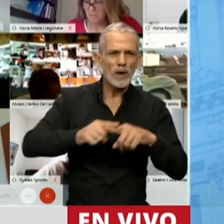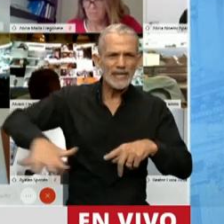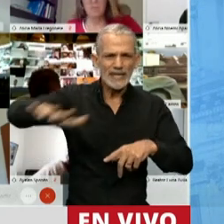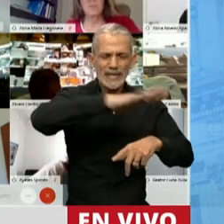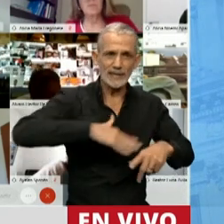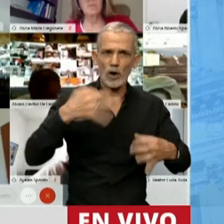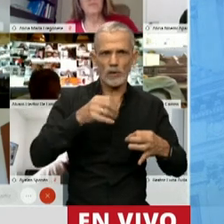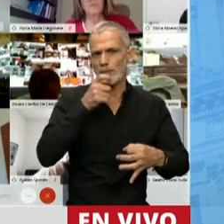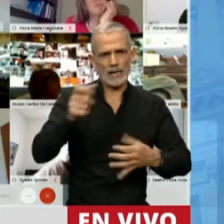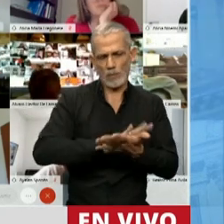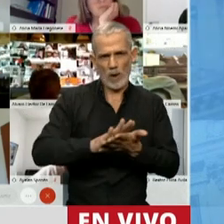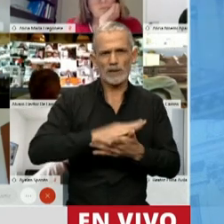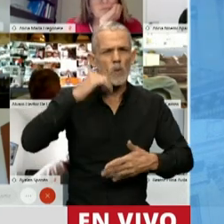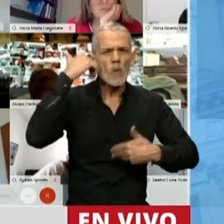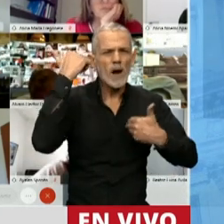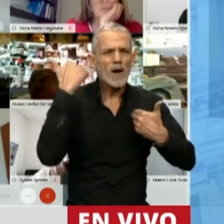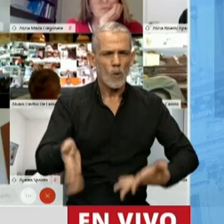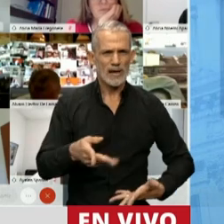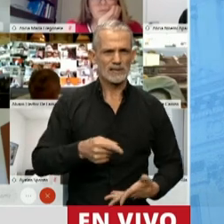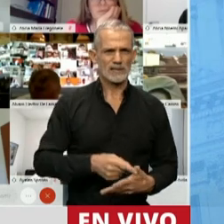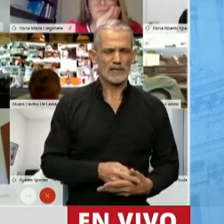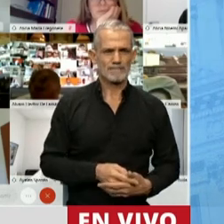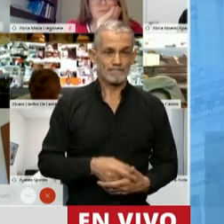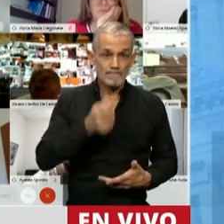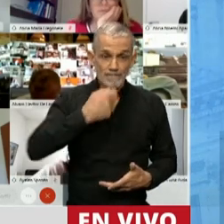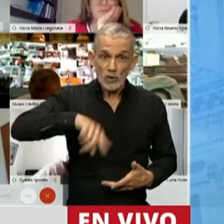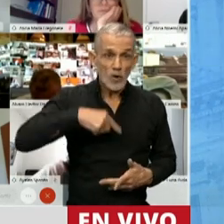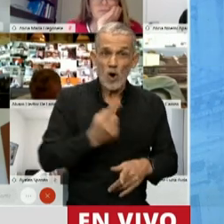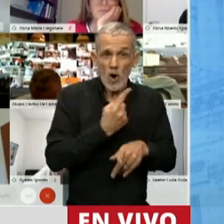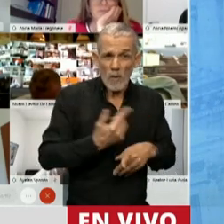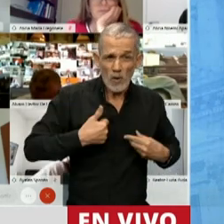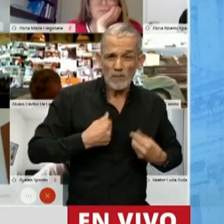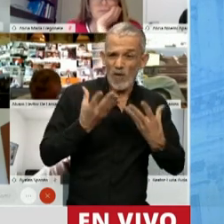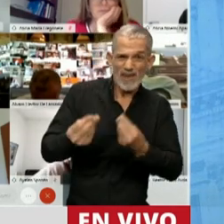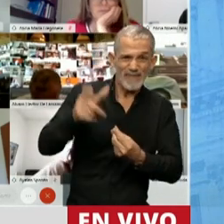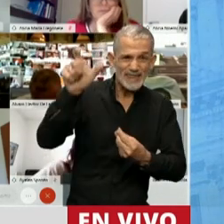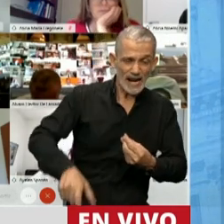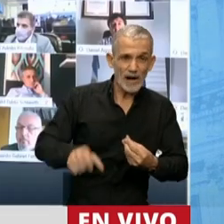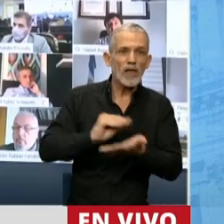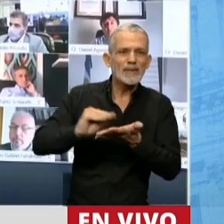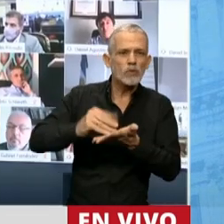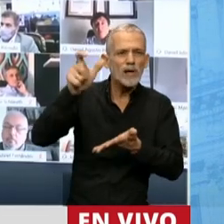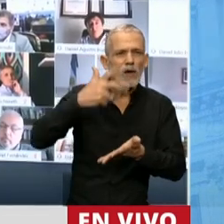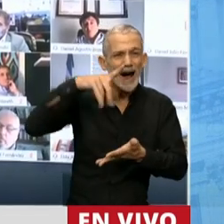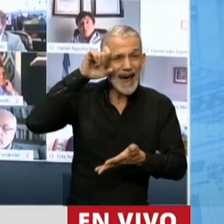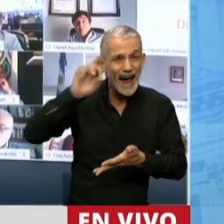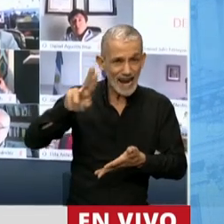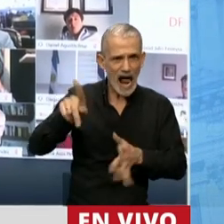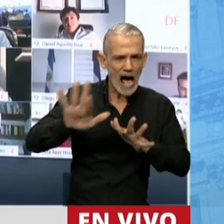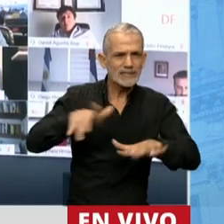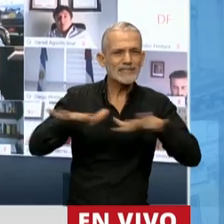argentino. Es una vergüenza si no somos capaces de defender los fueros de un diputado en